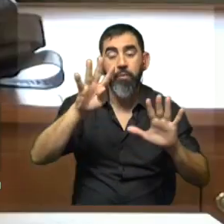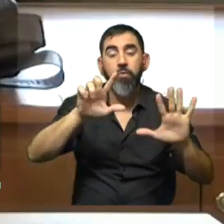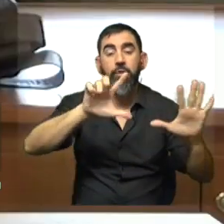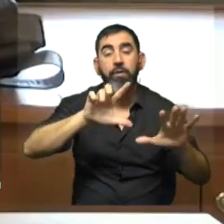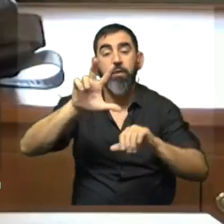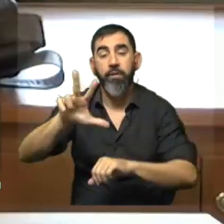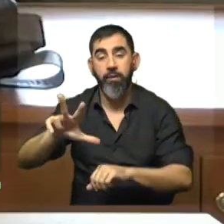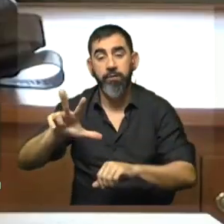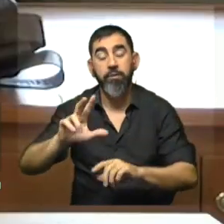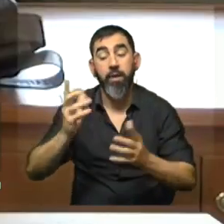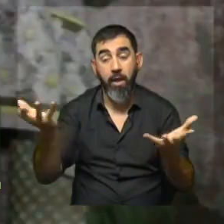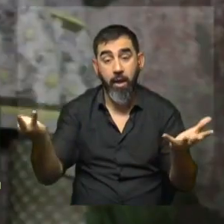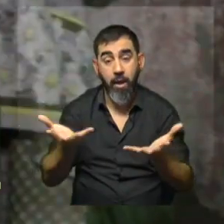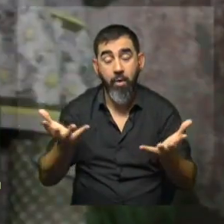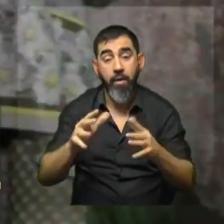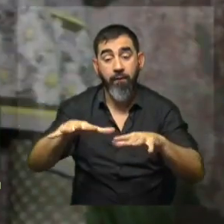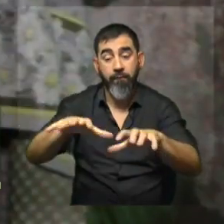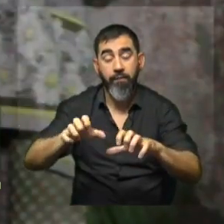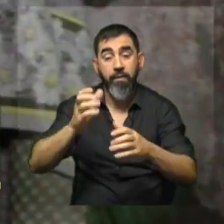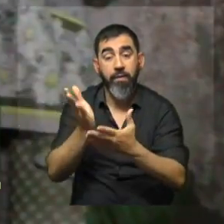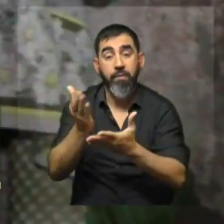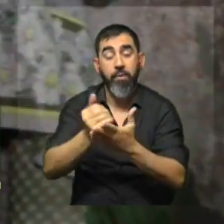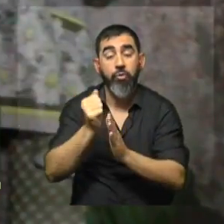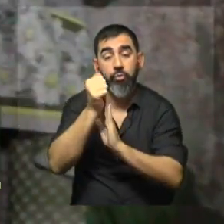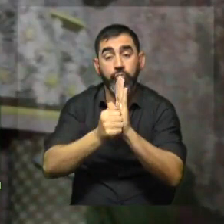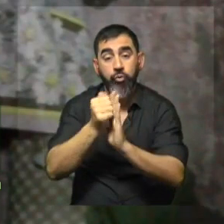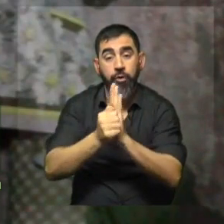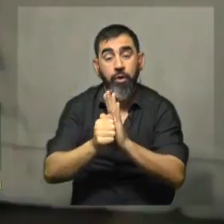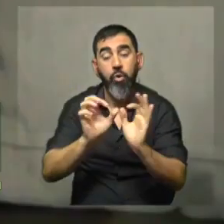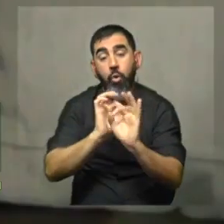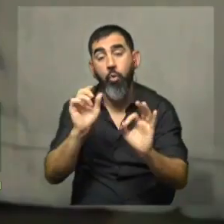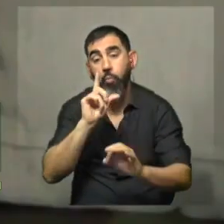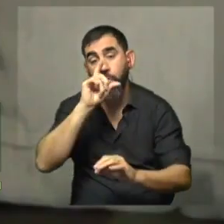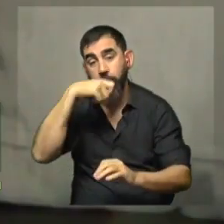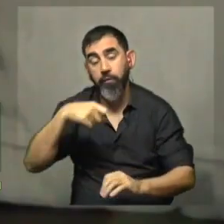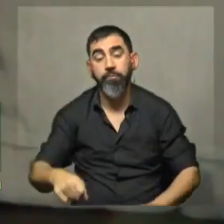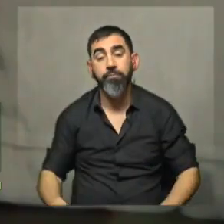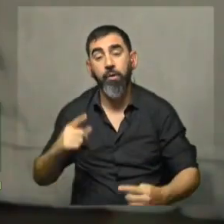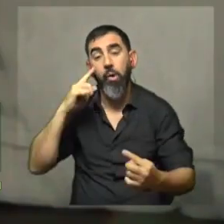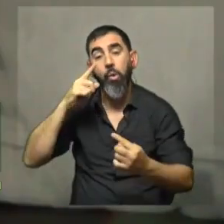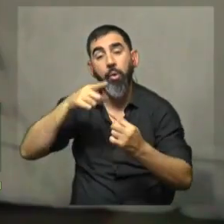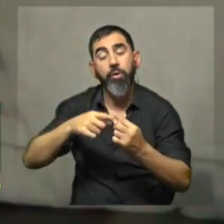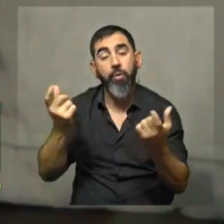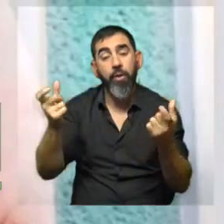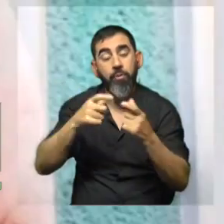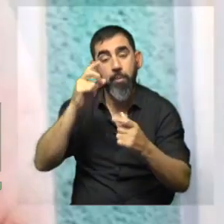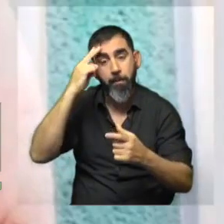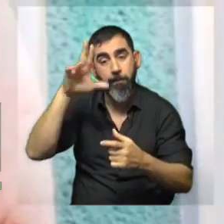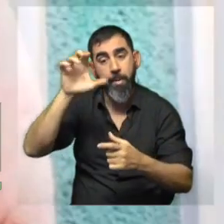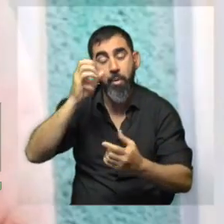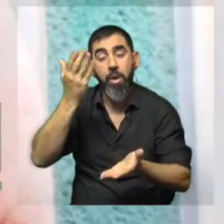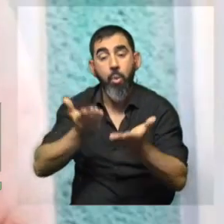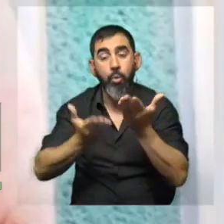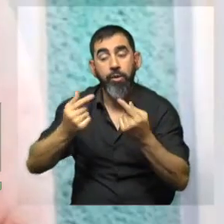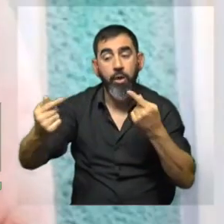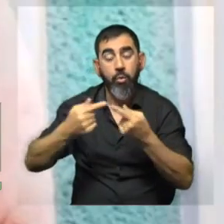1973 y que actualmente viven en los departamentos de Soriano y de Montevideo. El objetivo de la Comisión Memoria, Justicia y